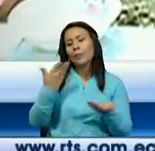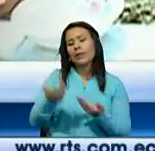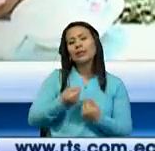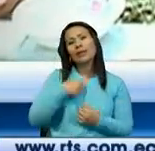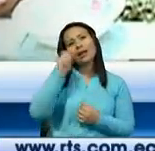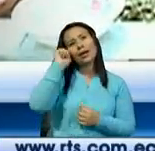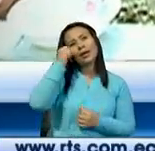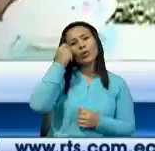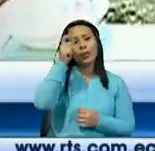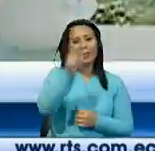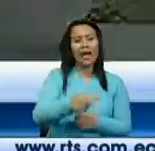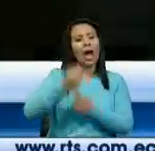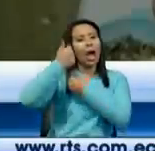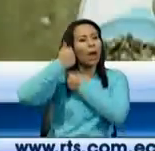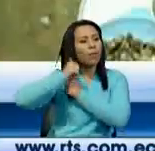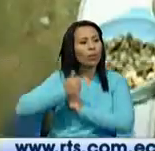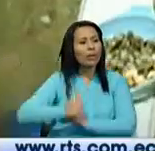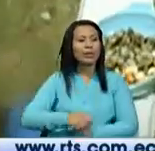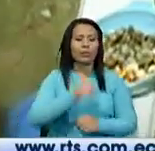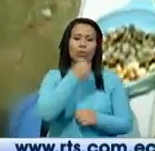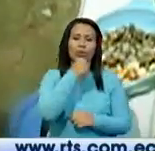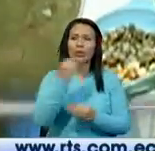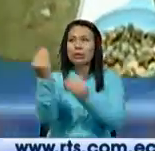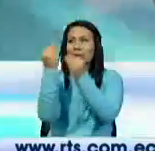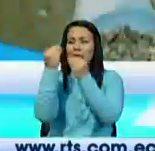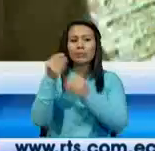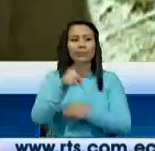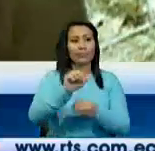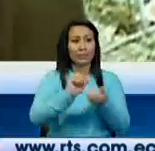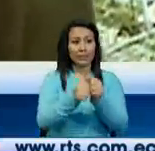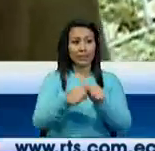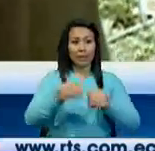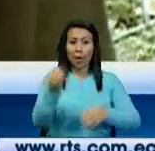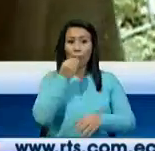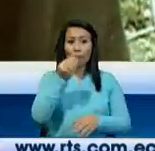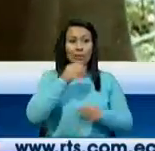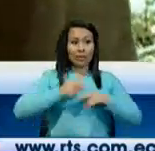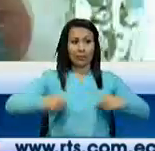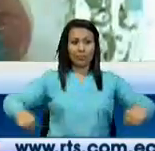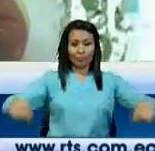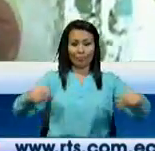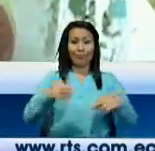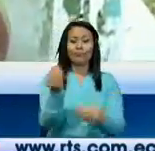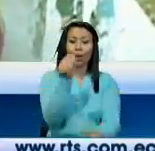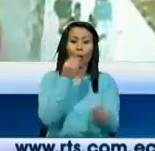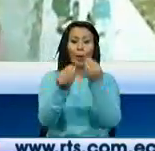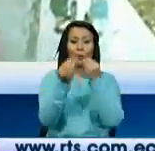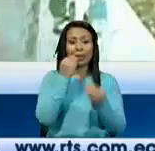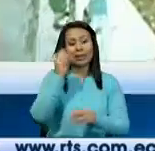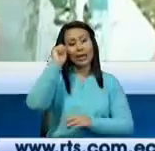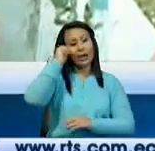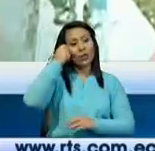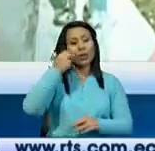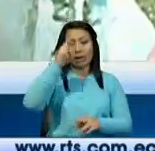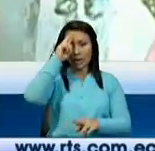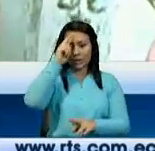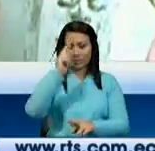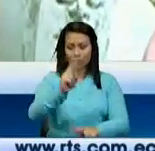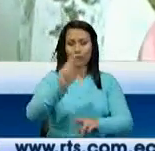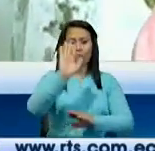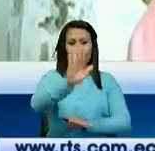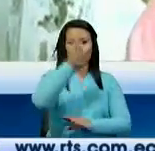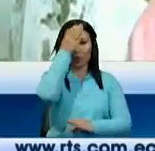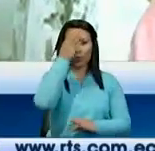nuestros abuelitos, bisabuelitos. Ellos comparten al pie de cada tumba los alimentos con sus familiares ya fallecidos en respeto a su